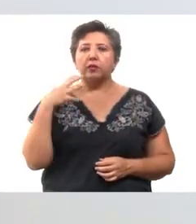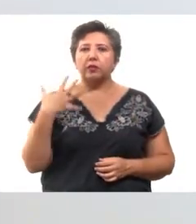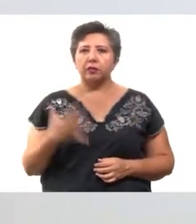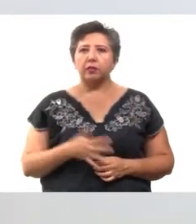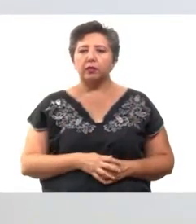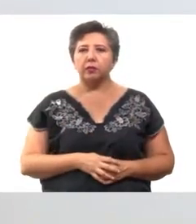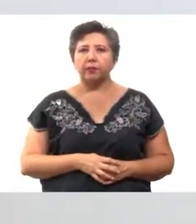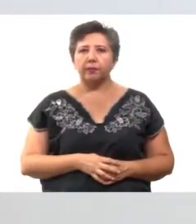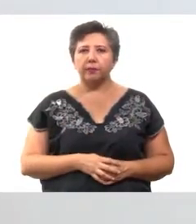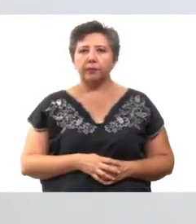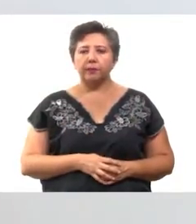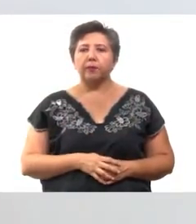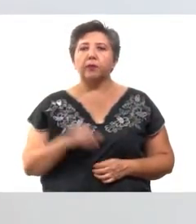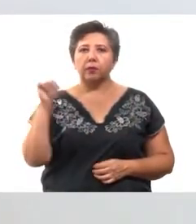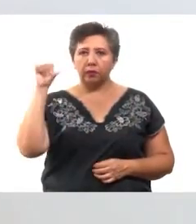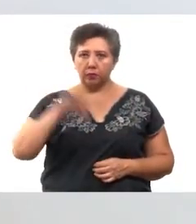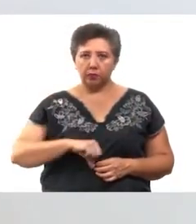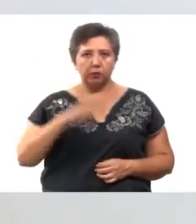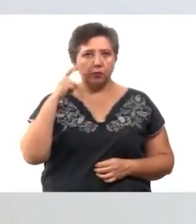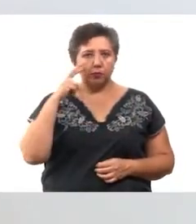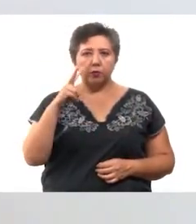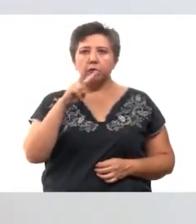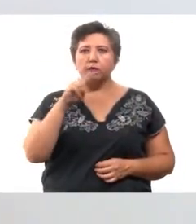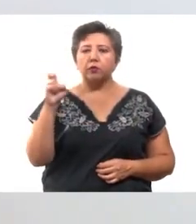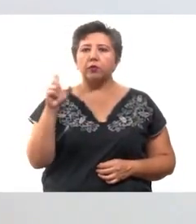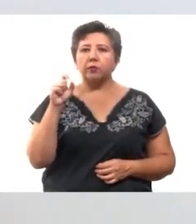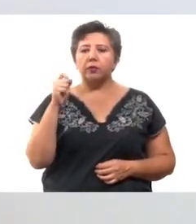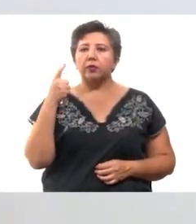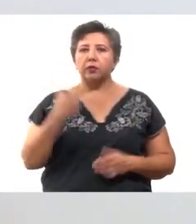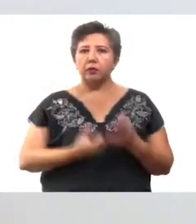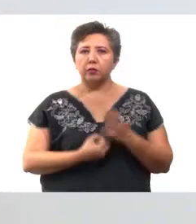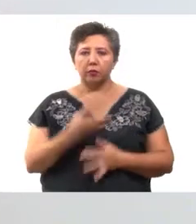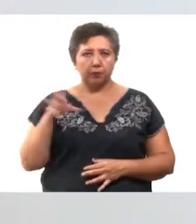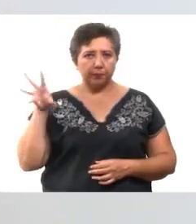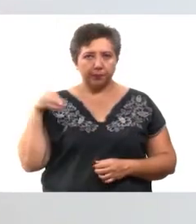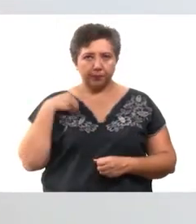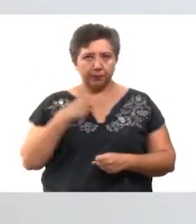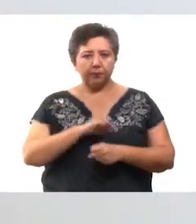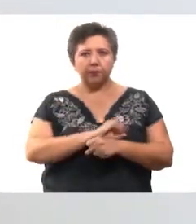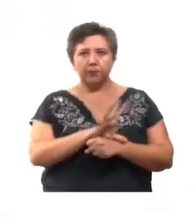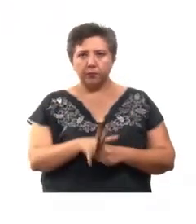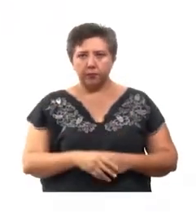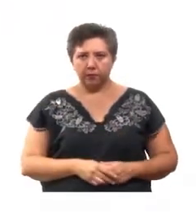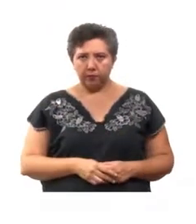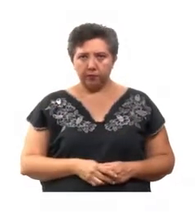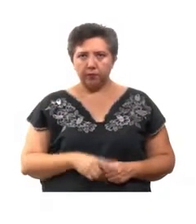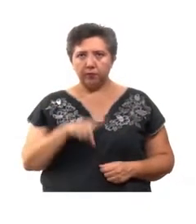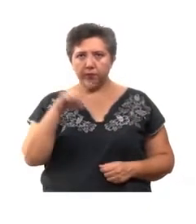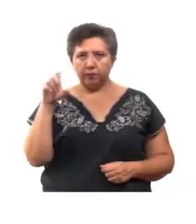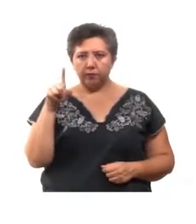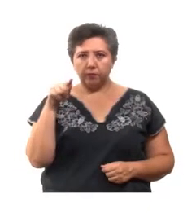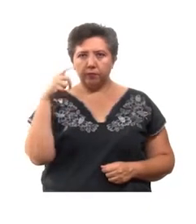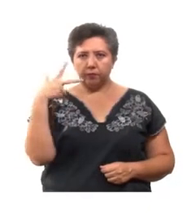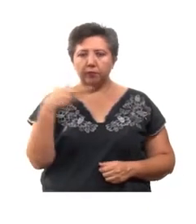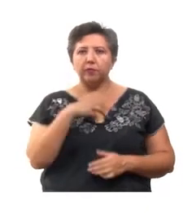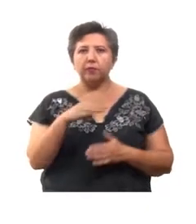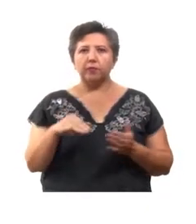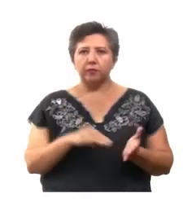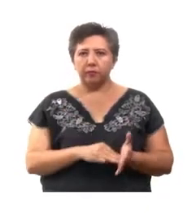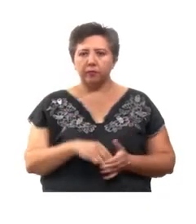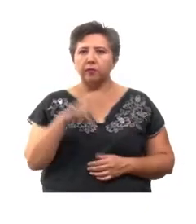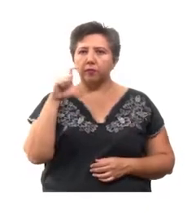62.395. Hoy se detectaron 227 nuevos contagios de coronavirus, 178 en